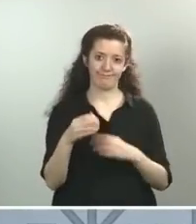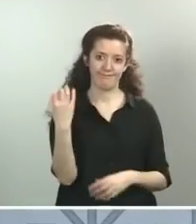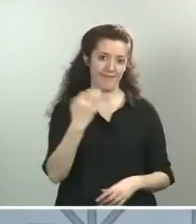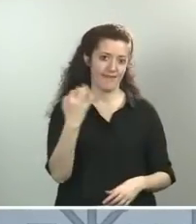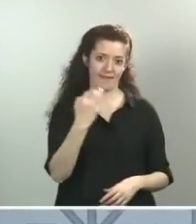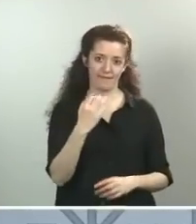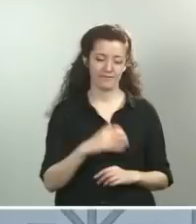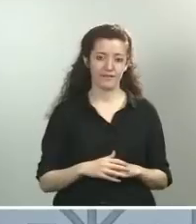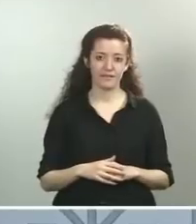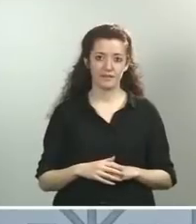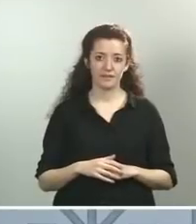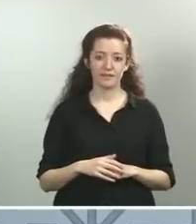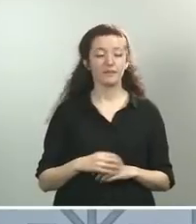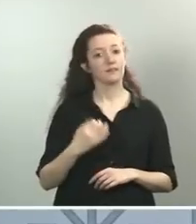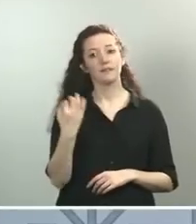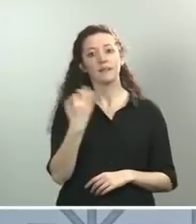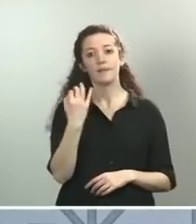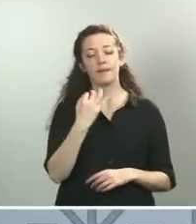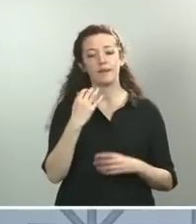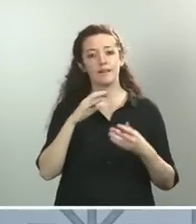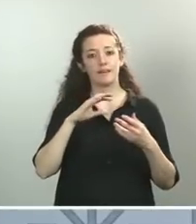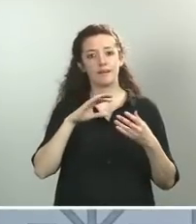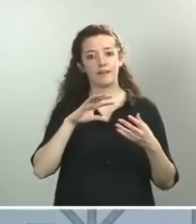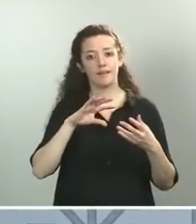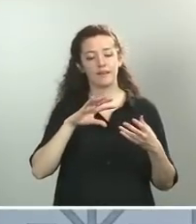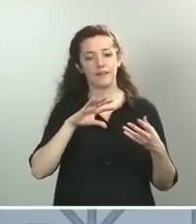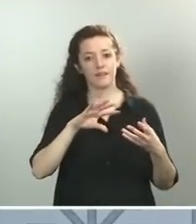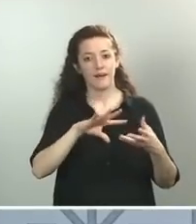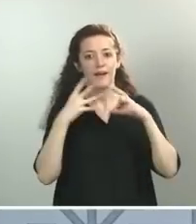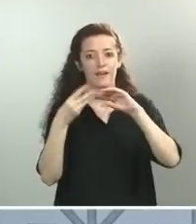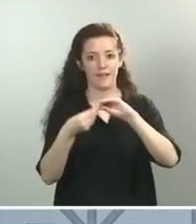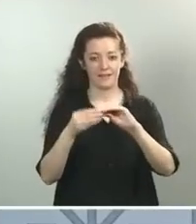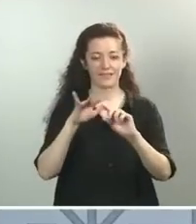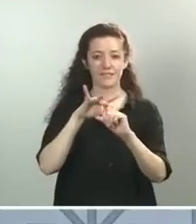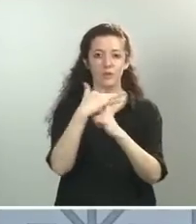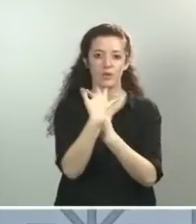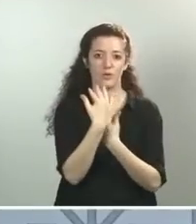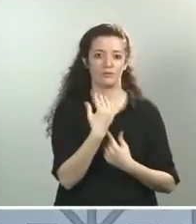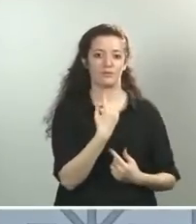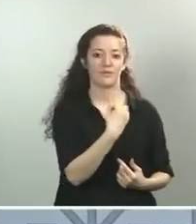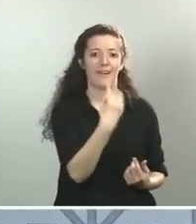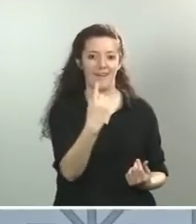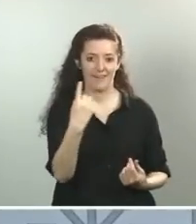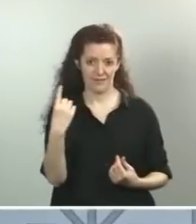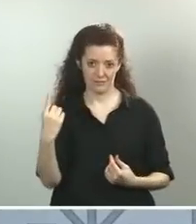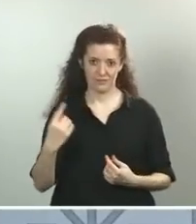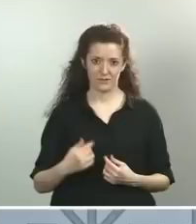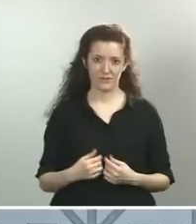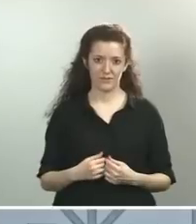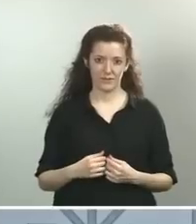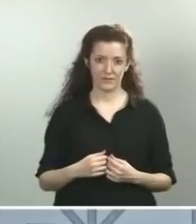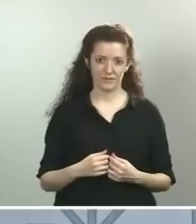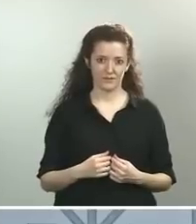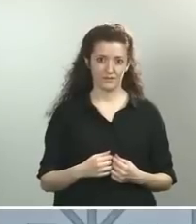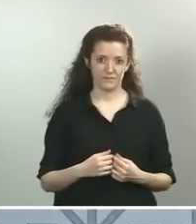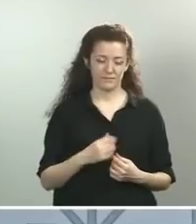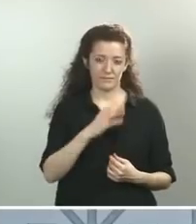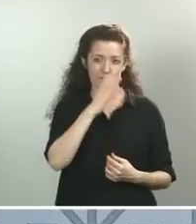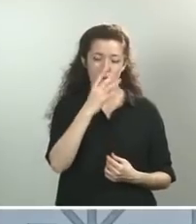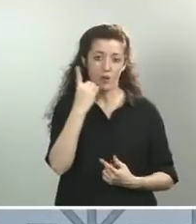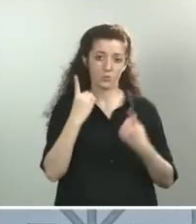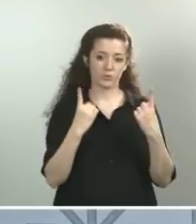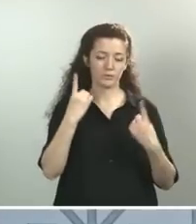que adaptarse ás condiciones en que realmente cada estudiante está tenendo e que está sofrendo e que non está sofrendo. Agora, ben,